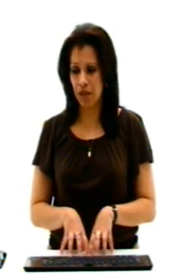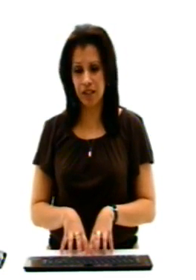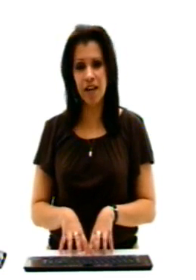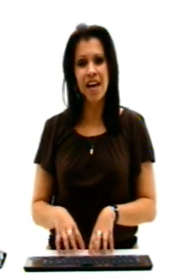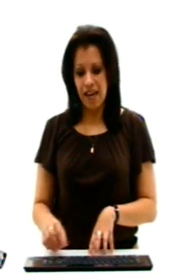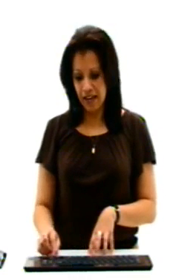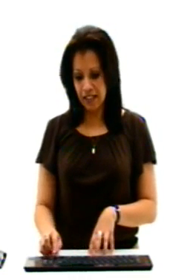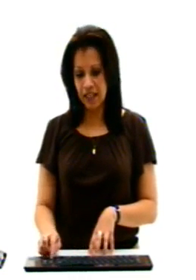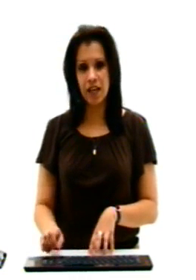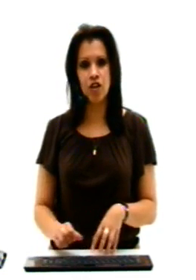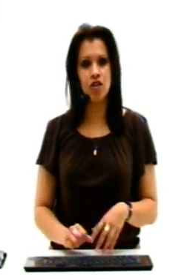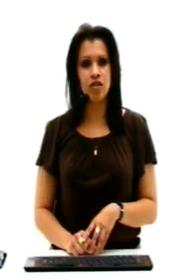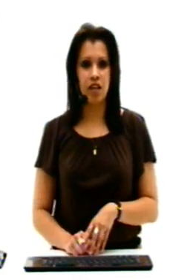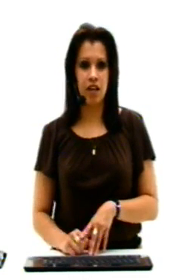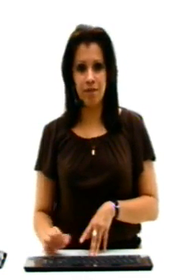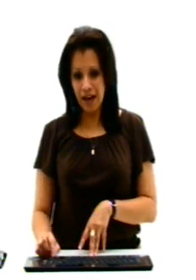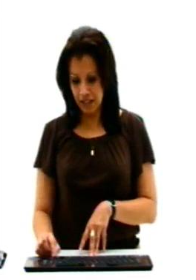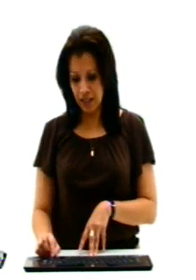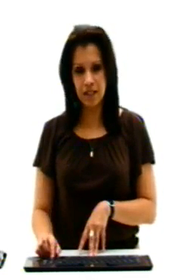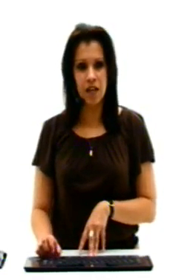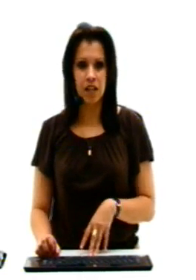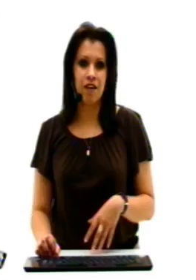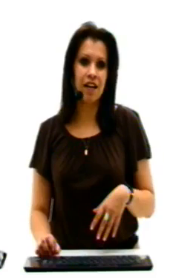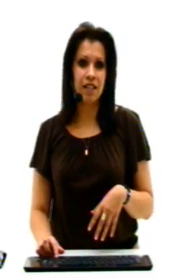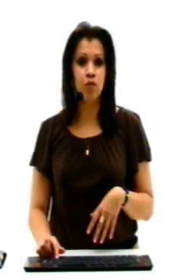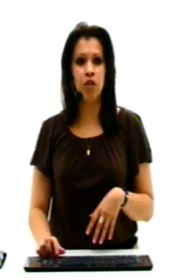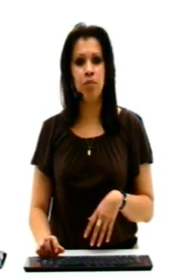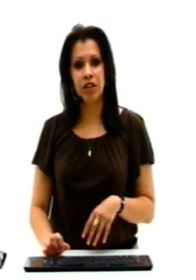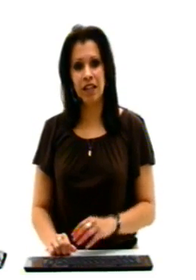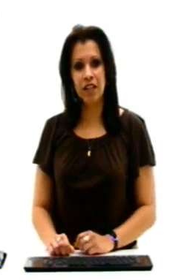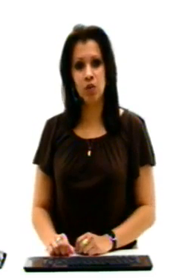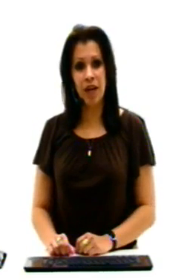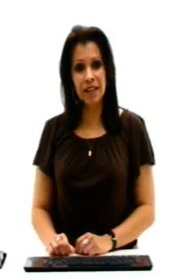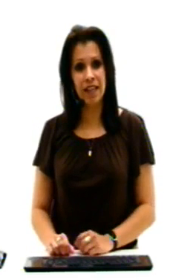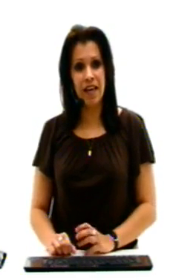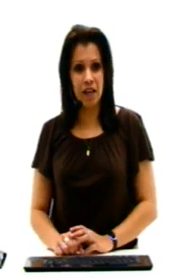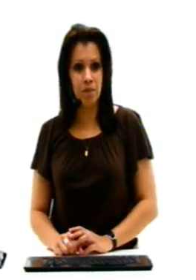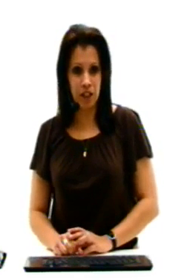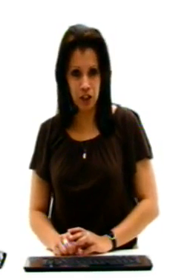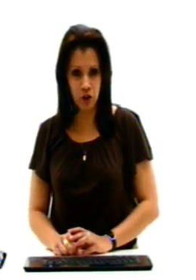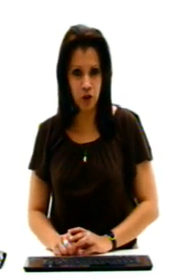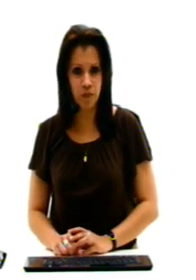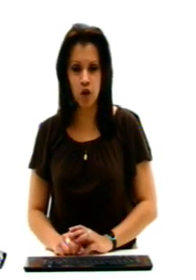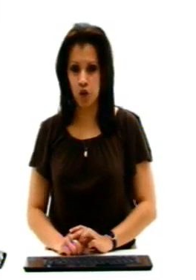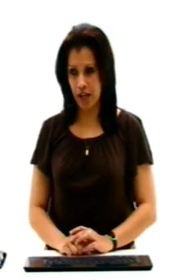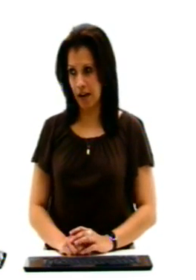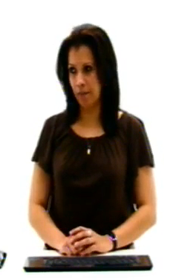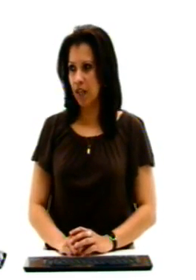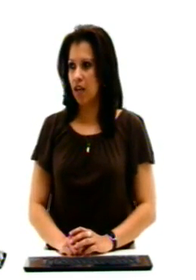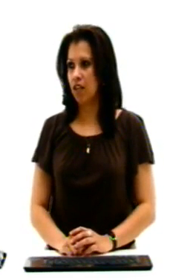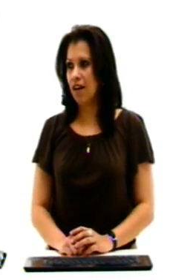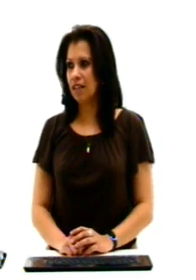específicamente En aquellos eh Valles que van a ser muy importantes durante el periodo